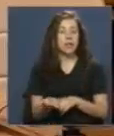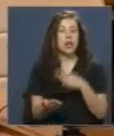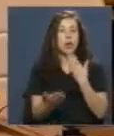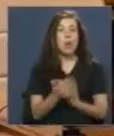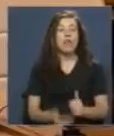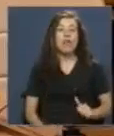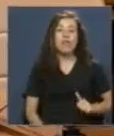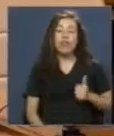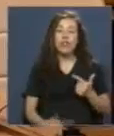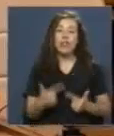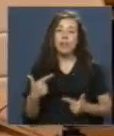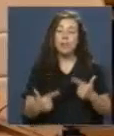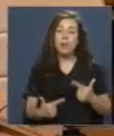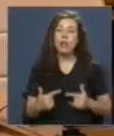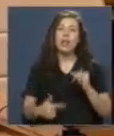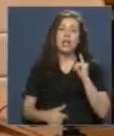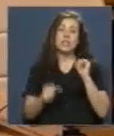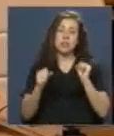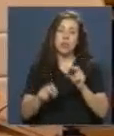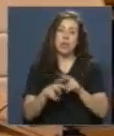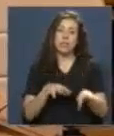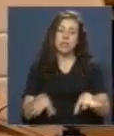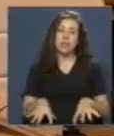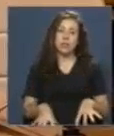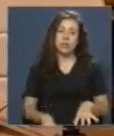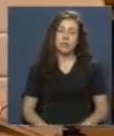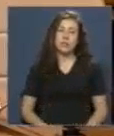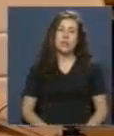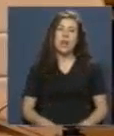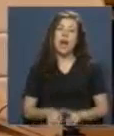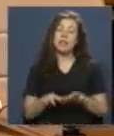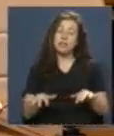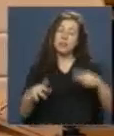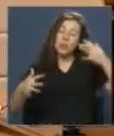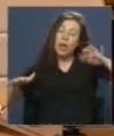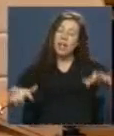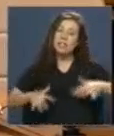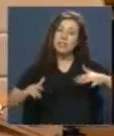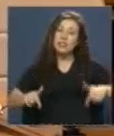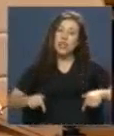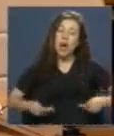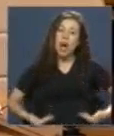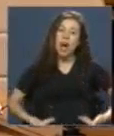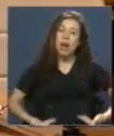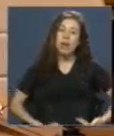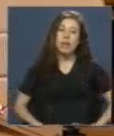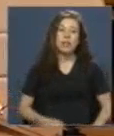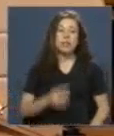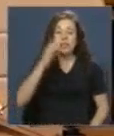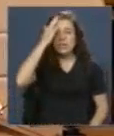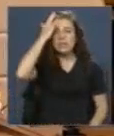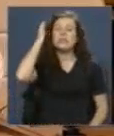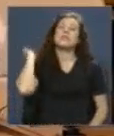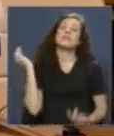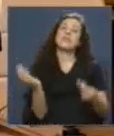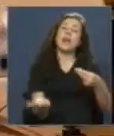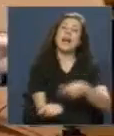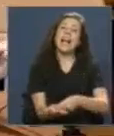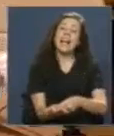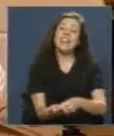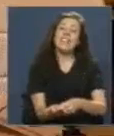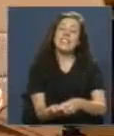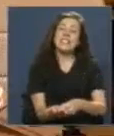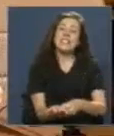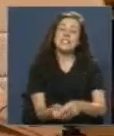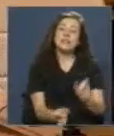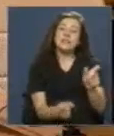hay voluntad política se puede. Hagamos ese mismo esfuerzo ahora para invertir en